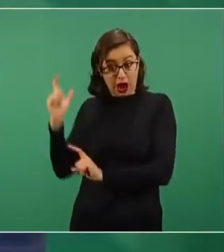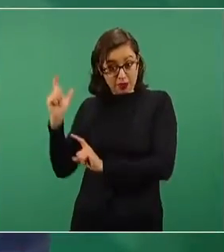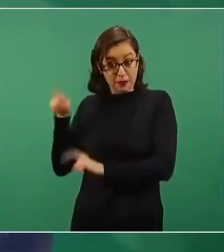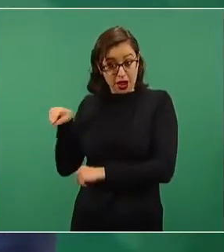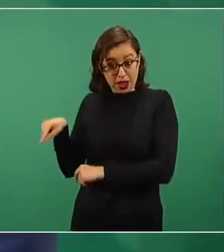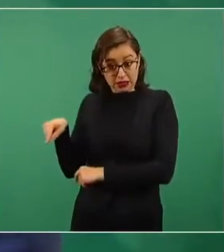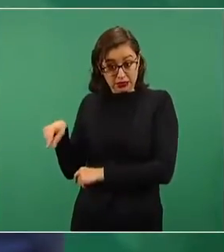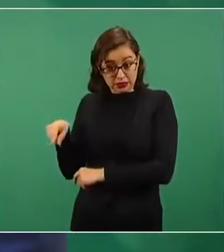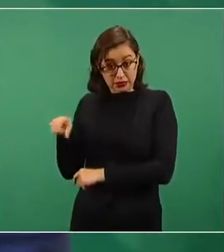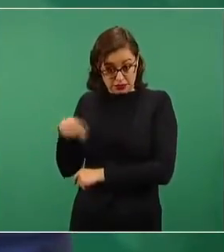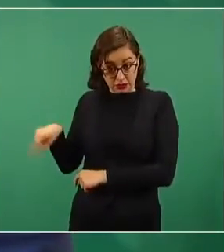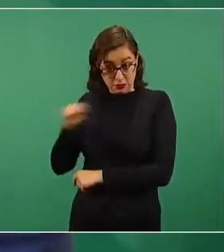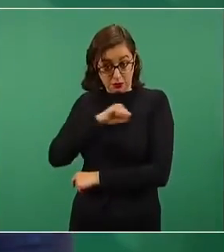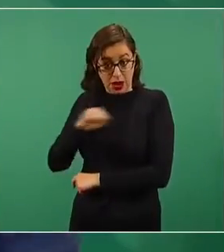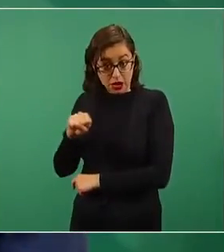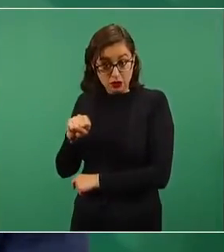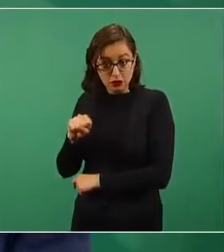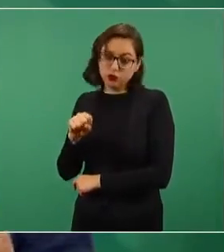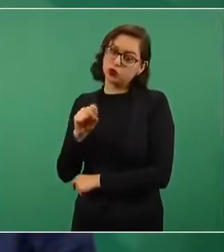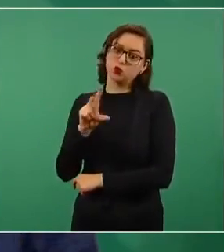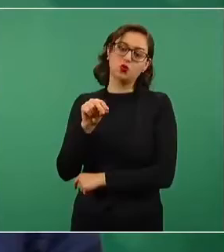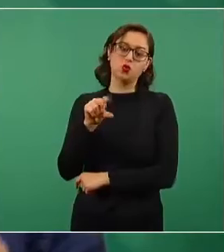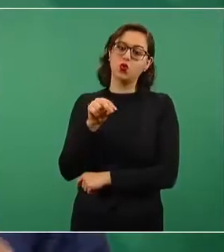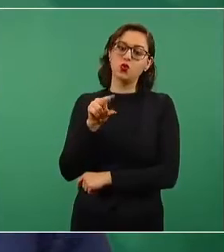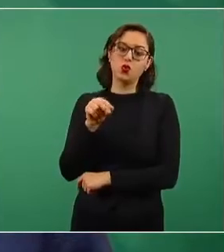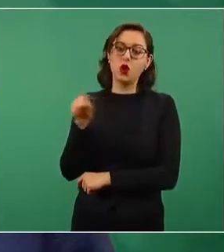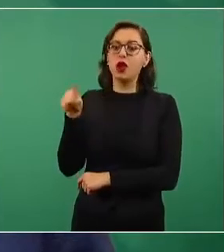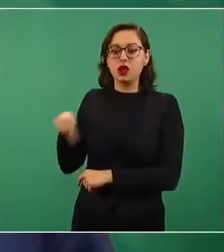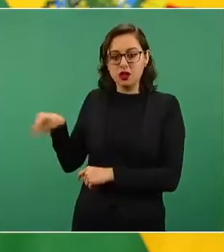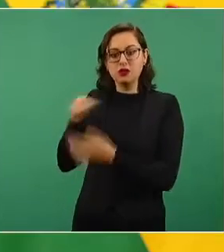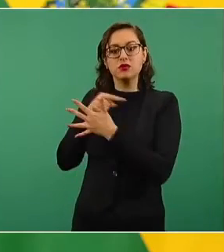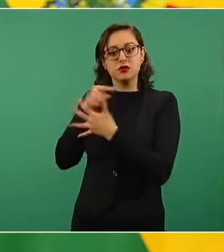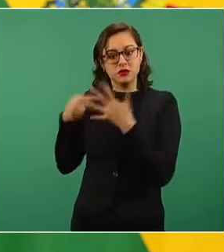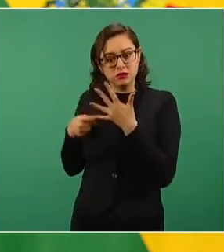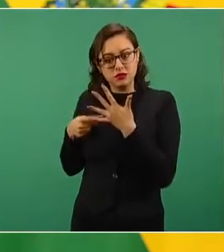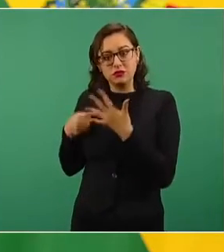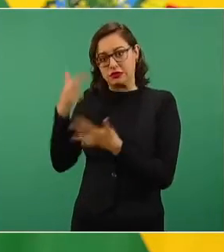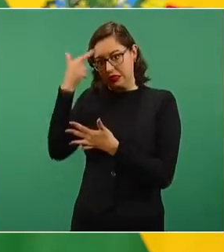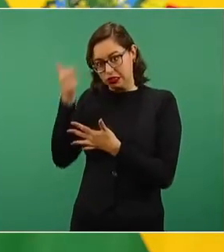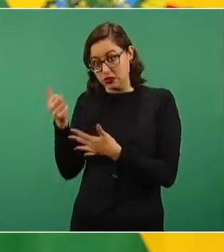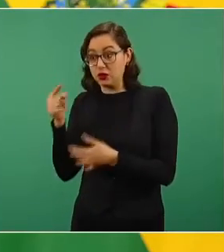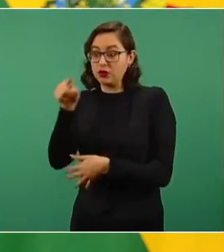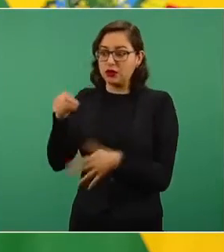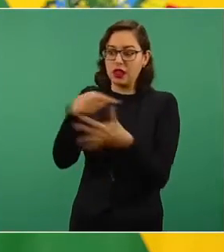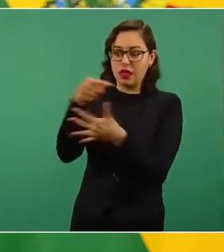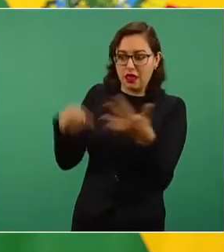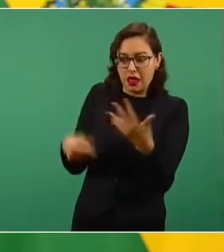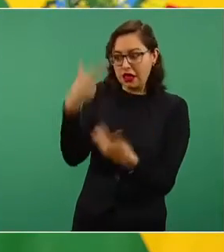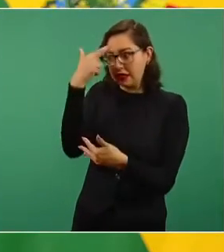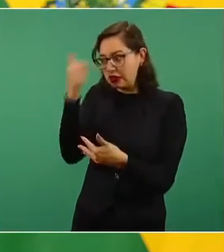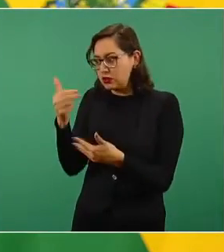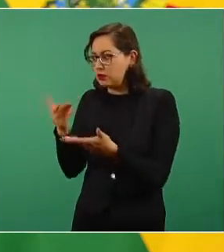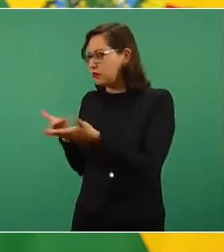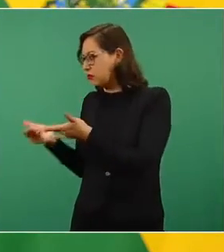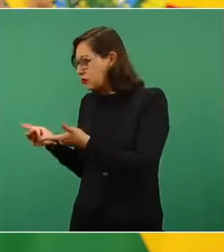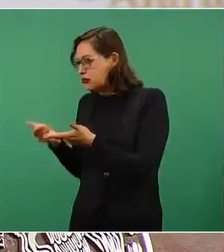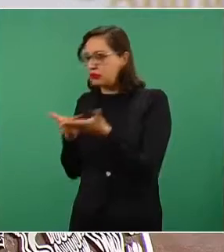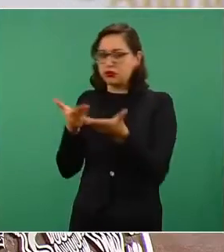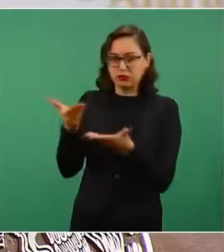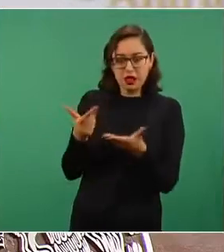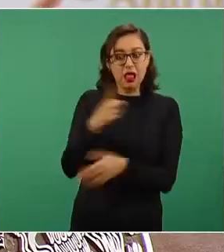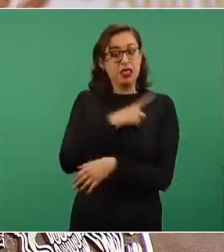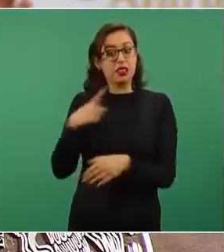Tienen sus razones y hay que escuchar a todos. Estamos hablando, ¿sí?,